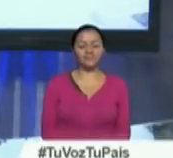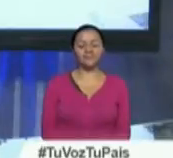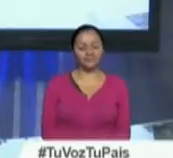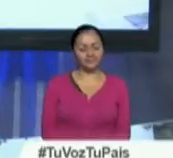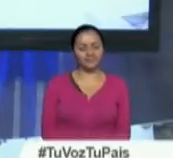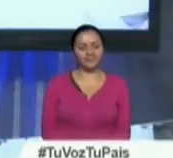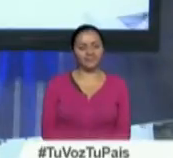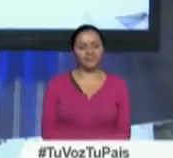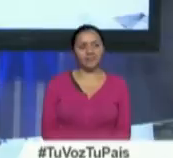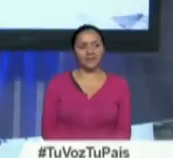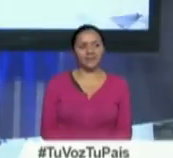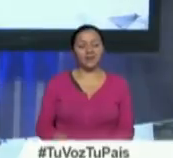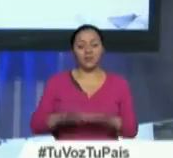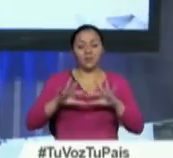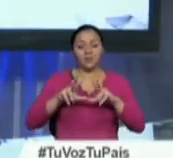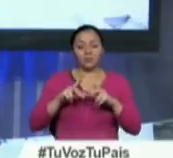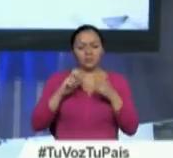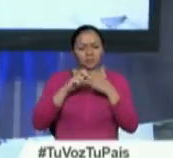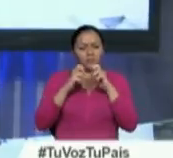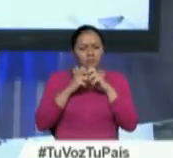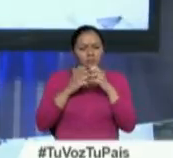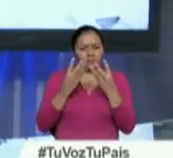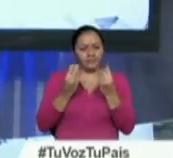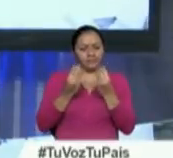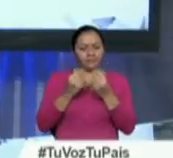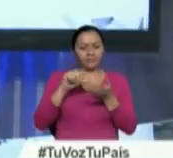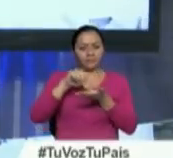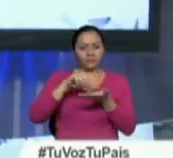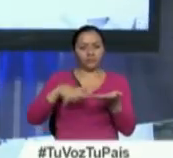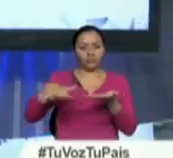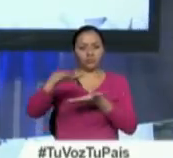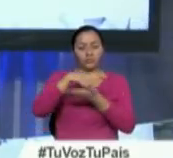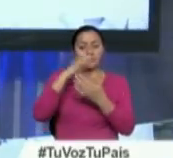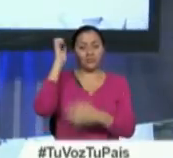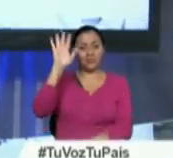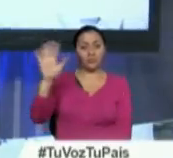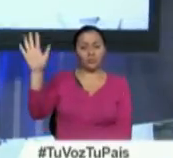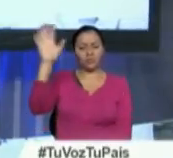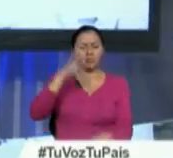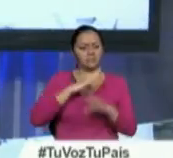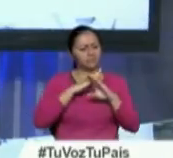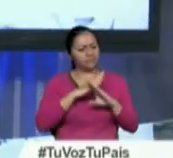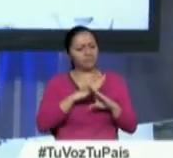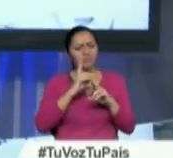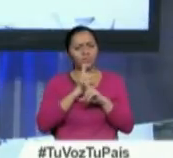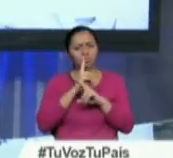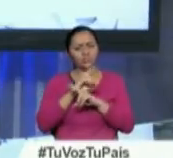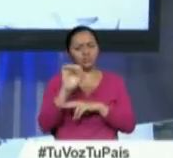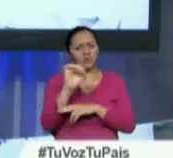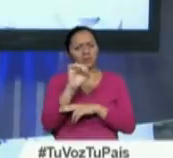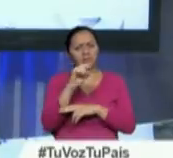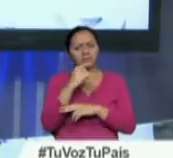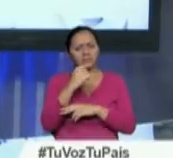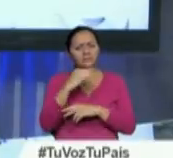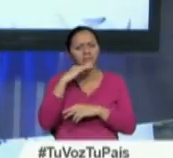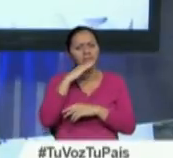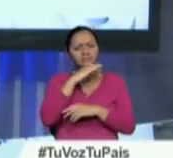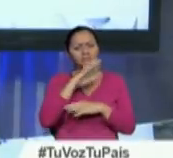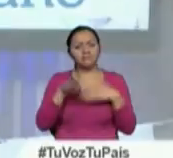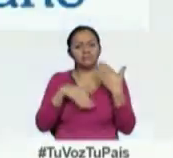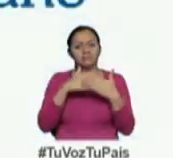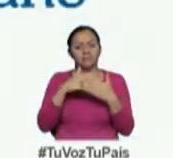La polución sigue afectando al mundo. Esta vez varias ciudades de Europa restringieron el uso de vehículos para frenar la contaminación del